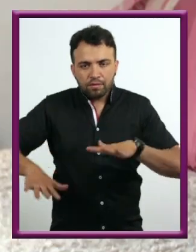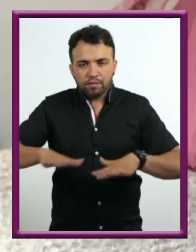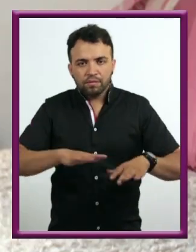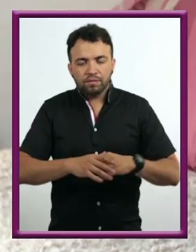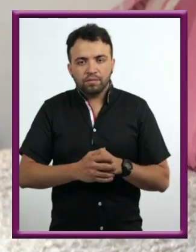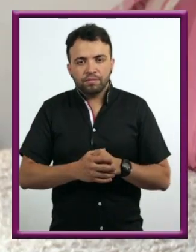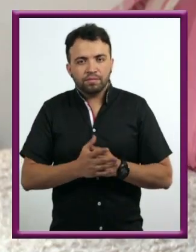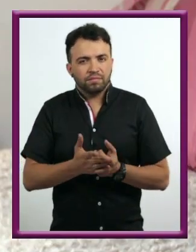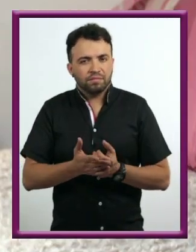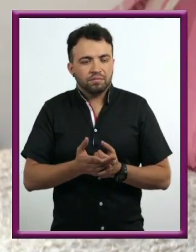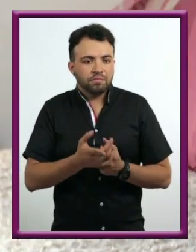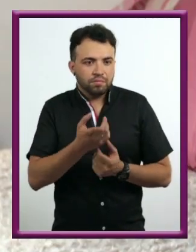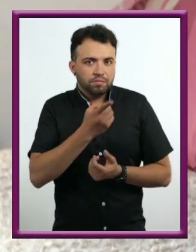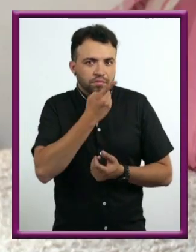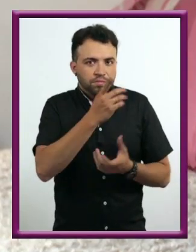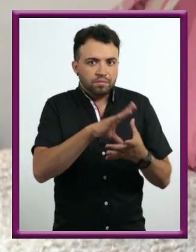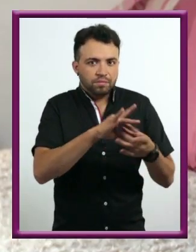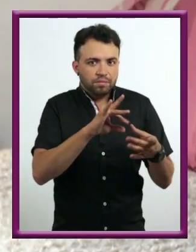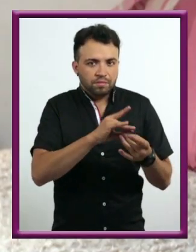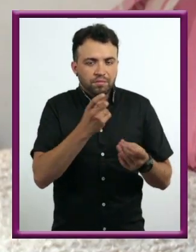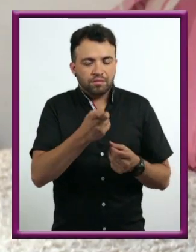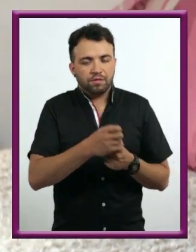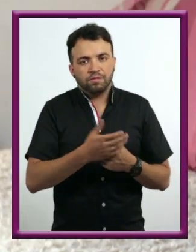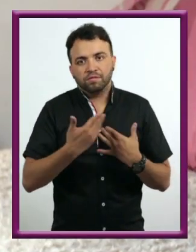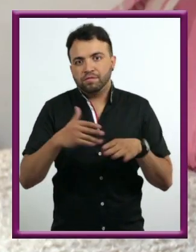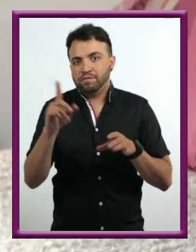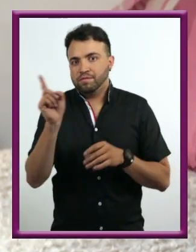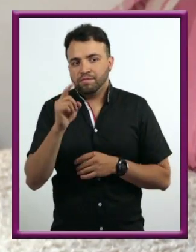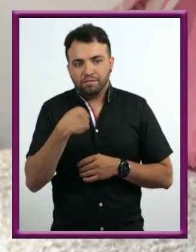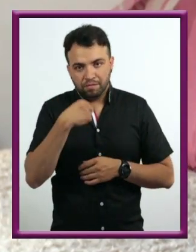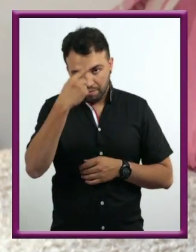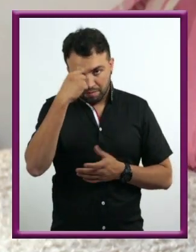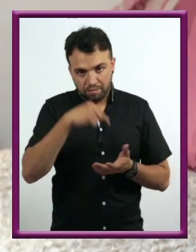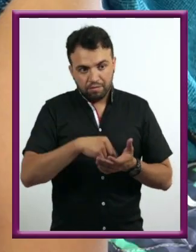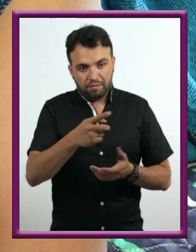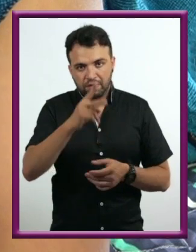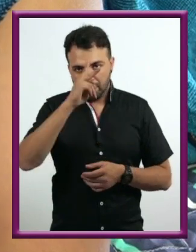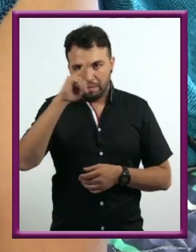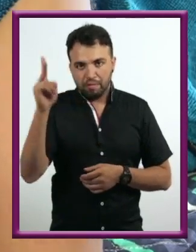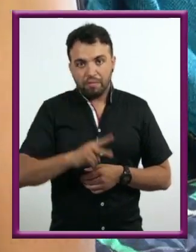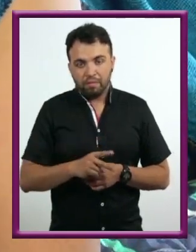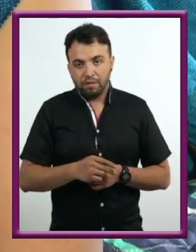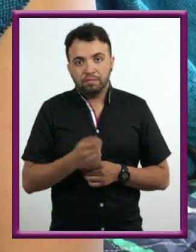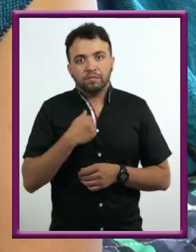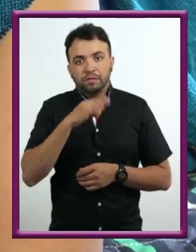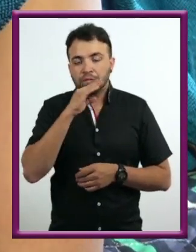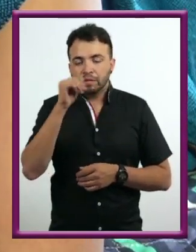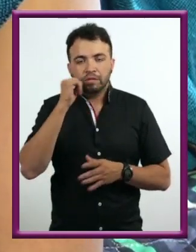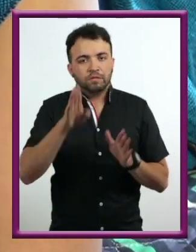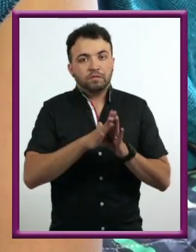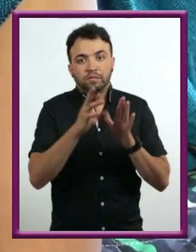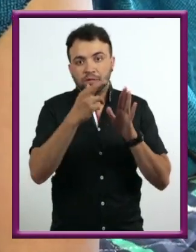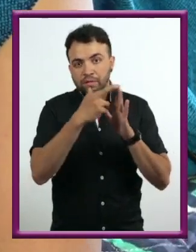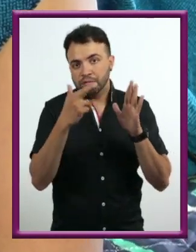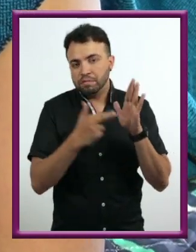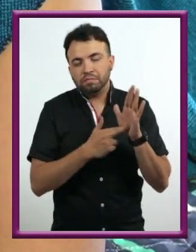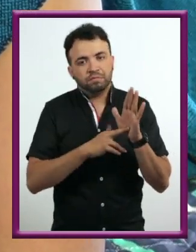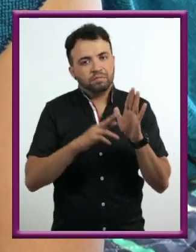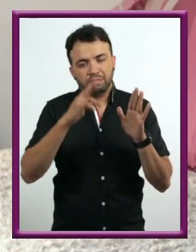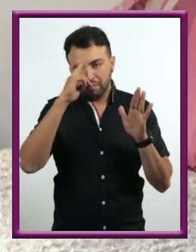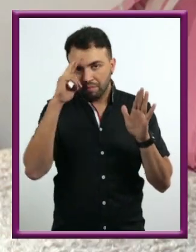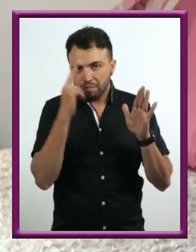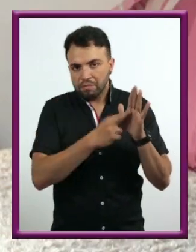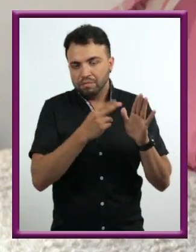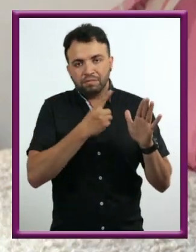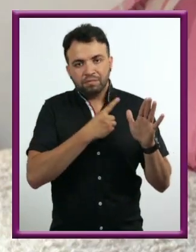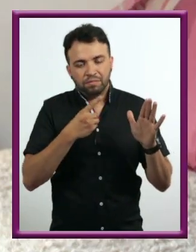a mi mamá. Pues, explícale. Uy, no, se va a poner peor. Para ella, las reglas son las reglas. Y parece